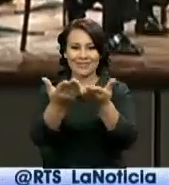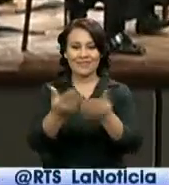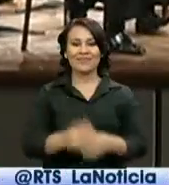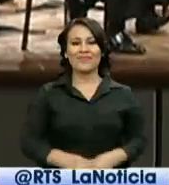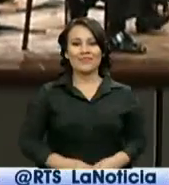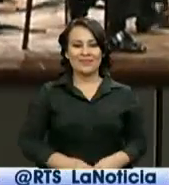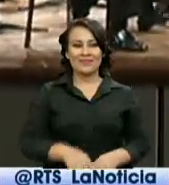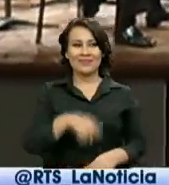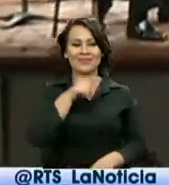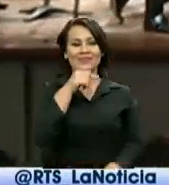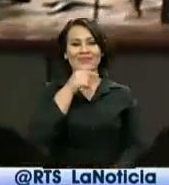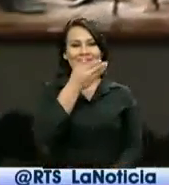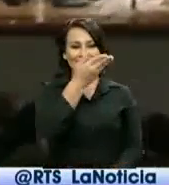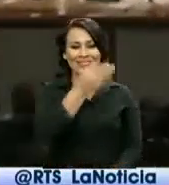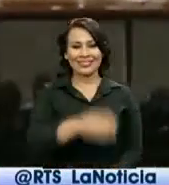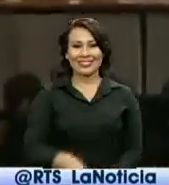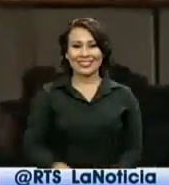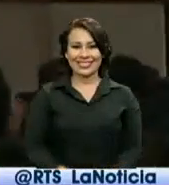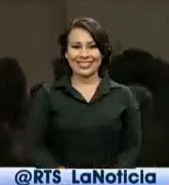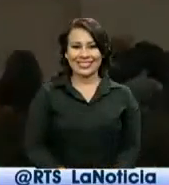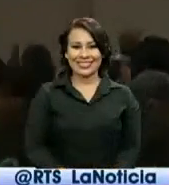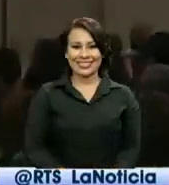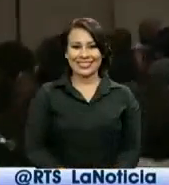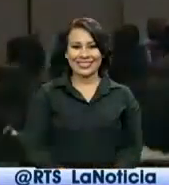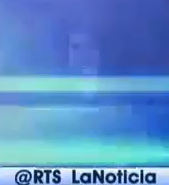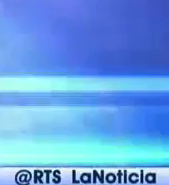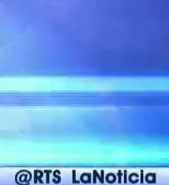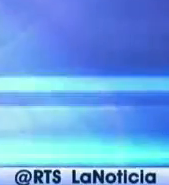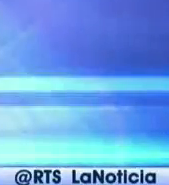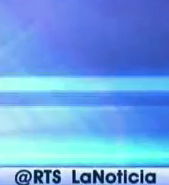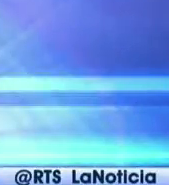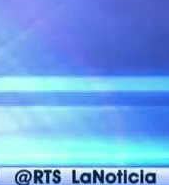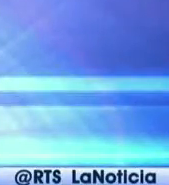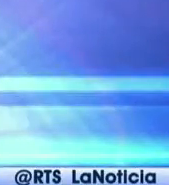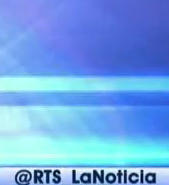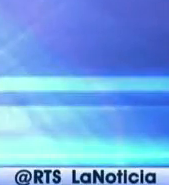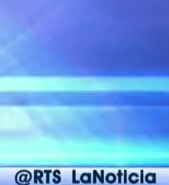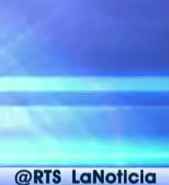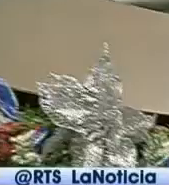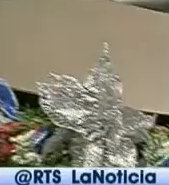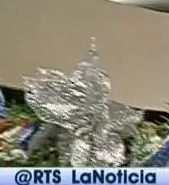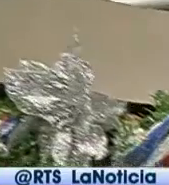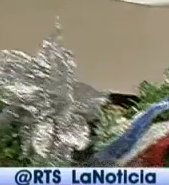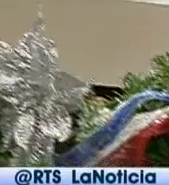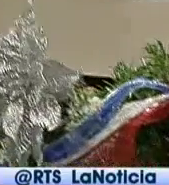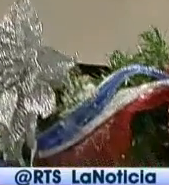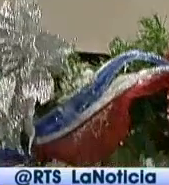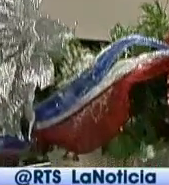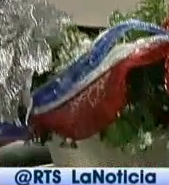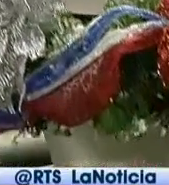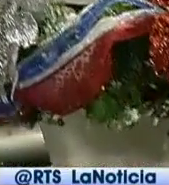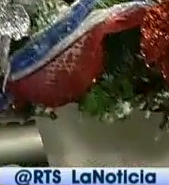Informo Marcela Maquilón. La noticia siempre en la comunidad.